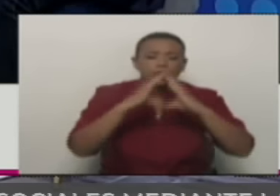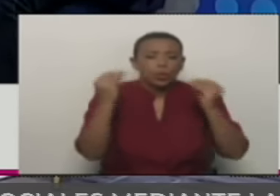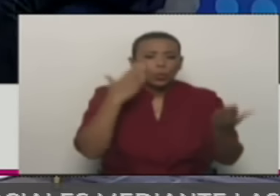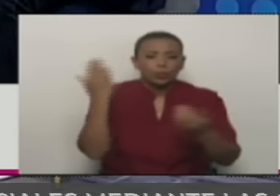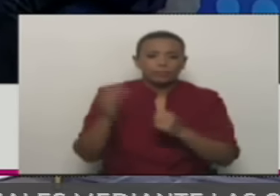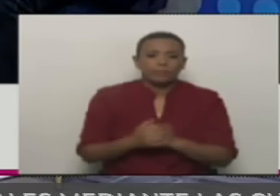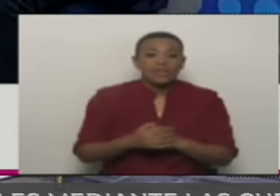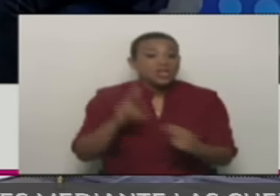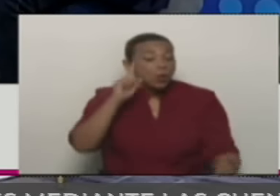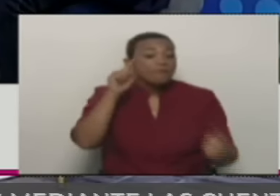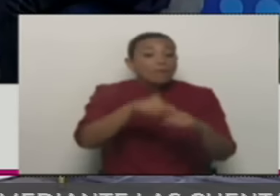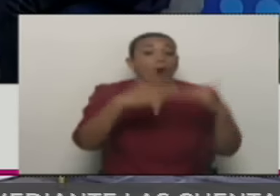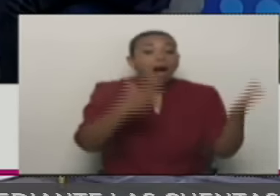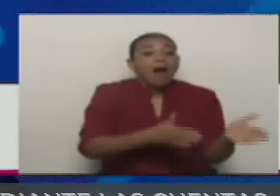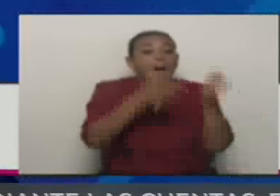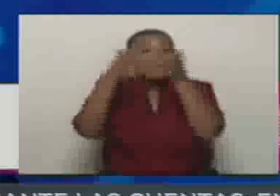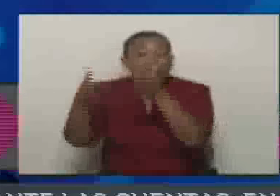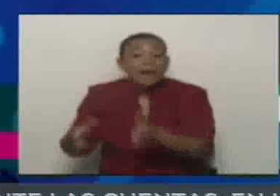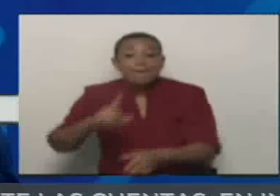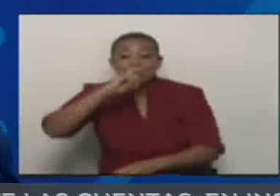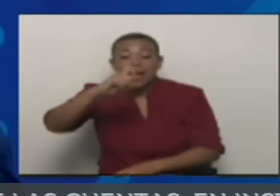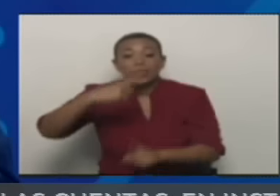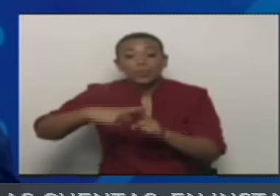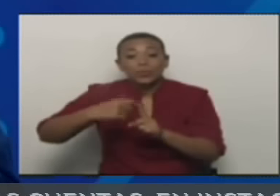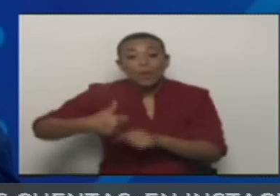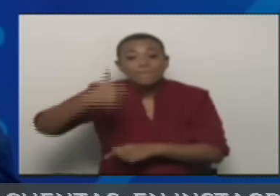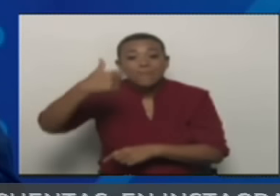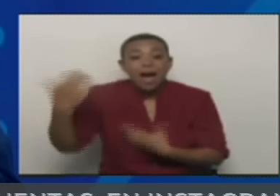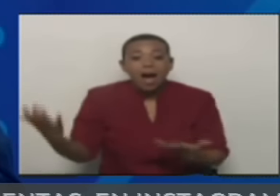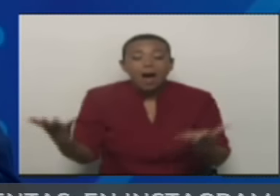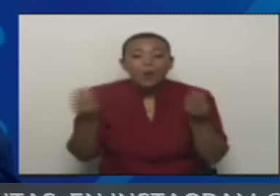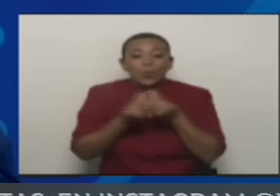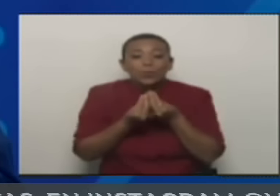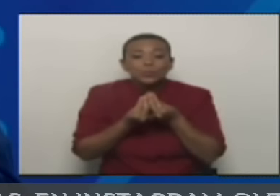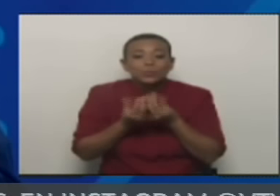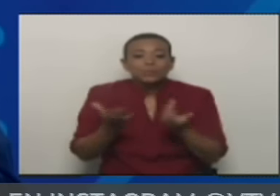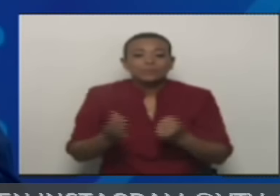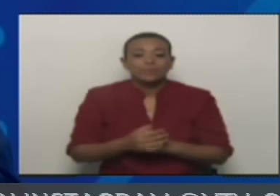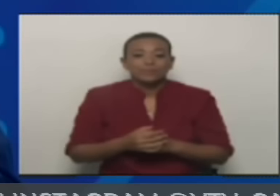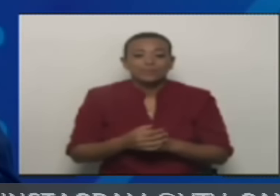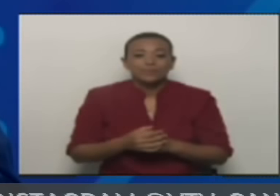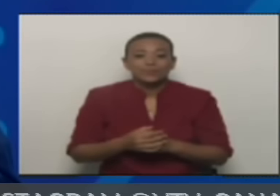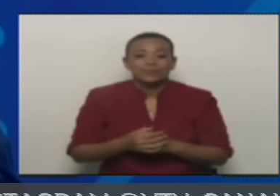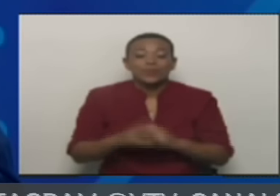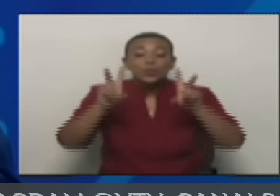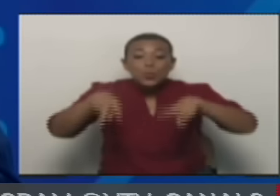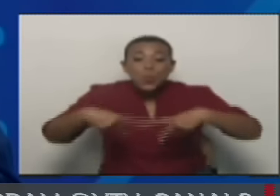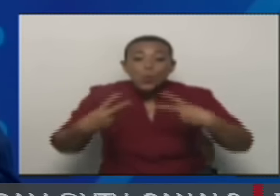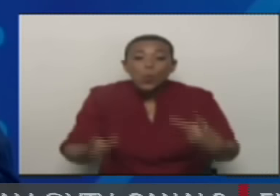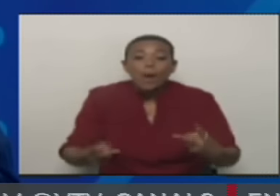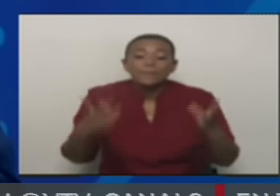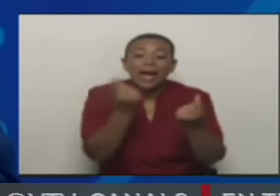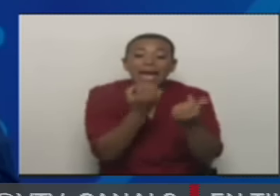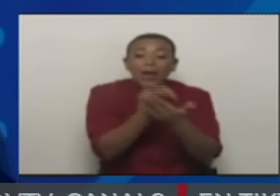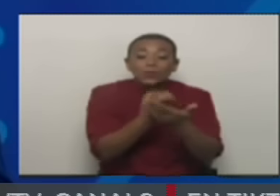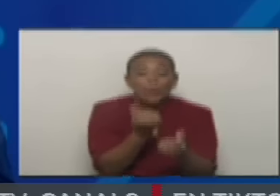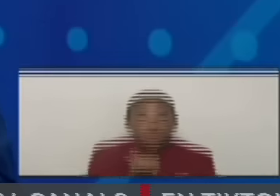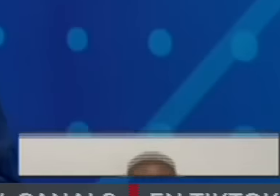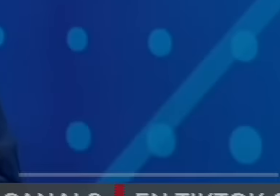Y nos vamos al segmento con Maduro Nueva Economía.